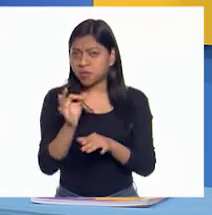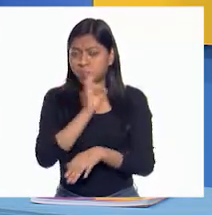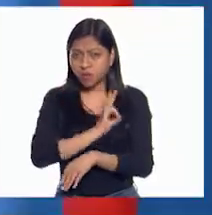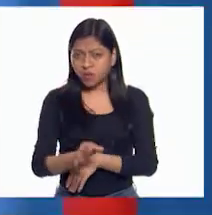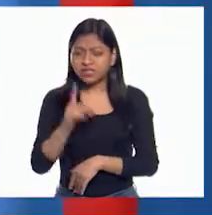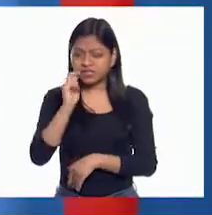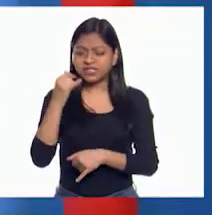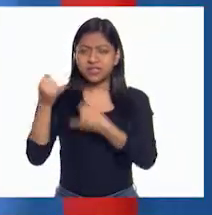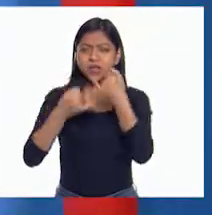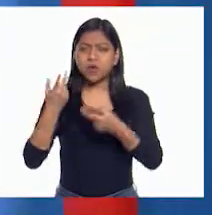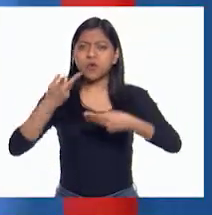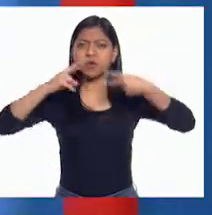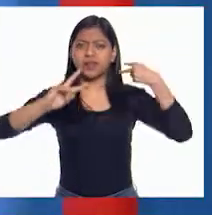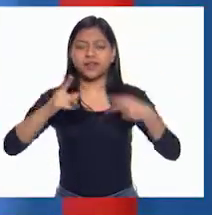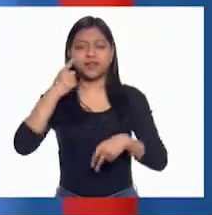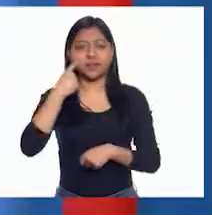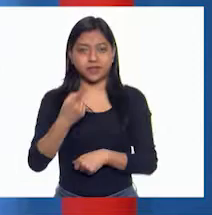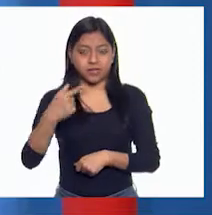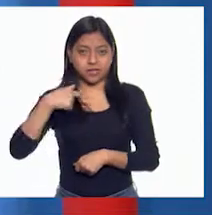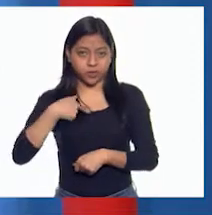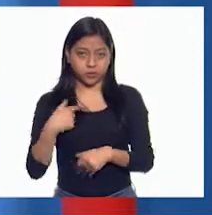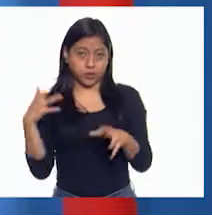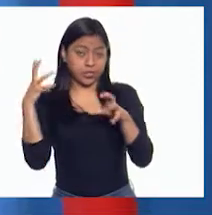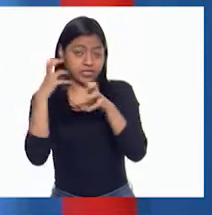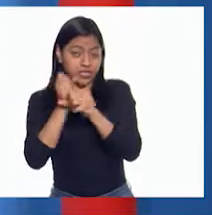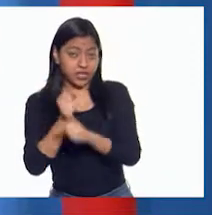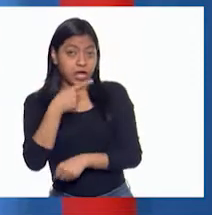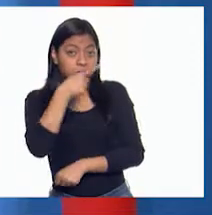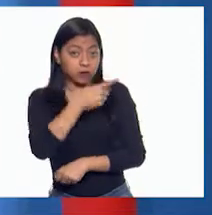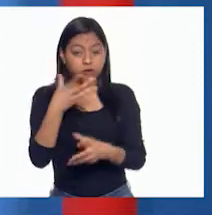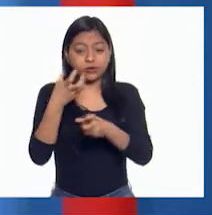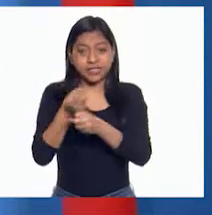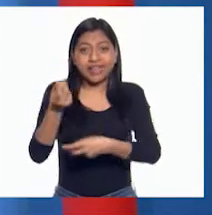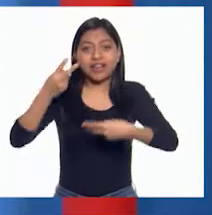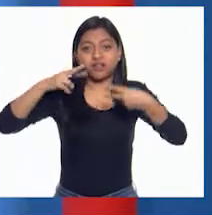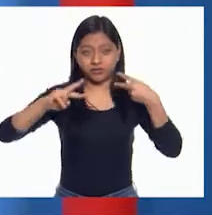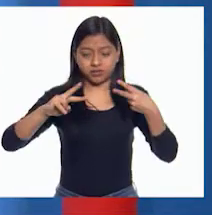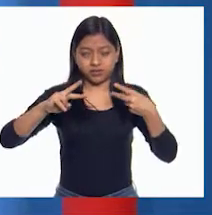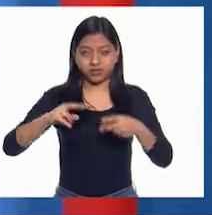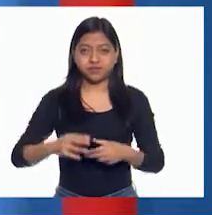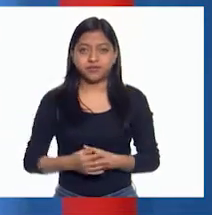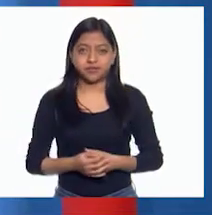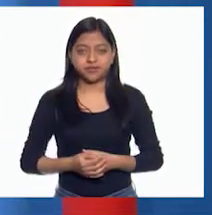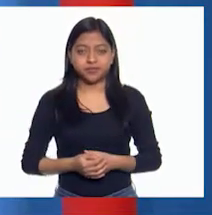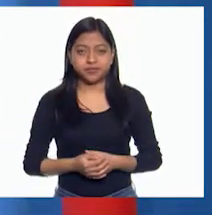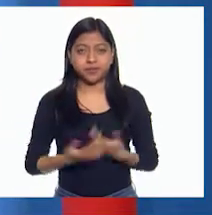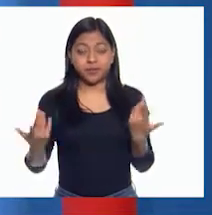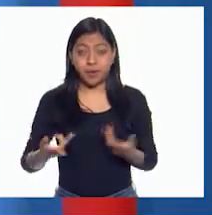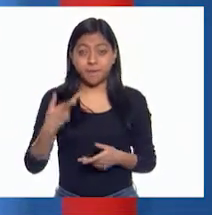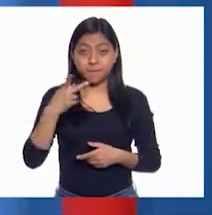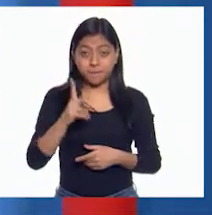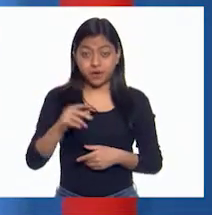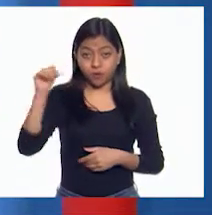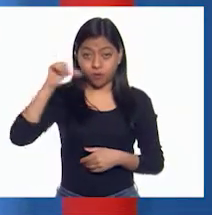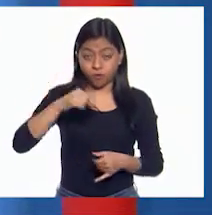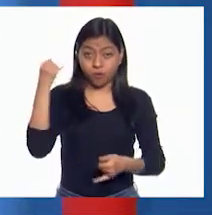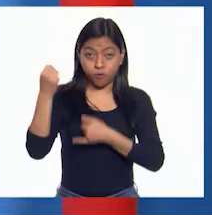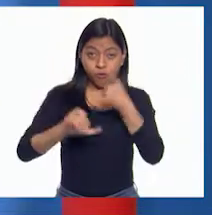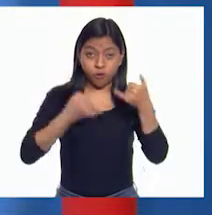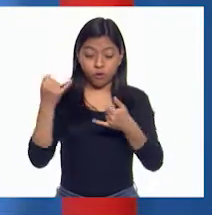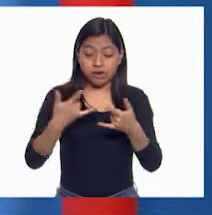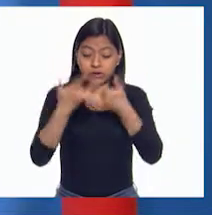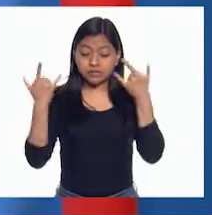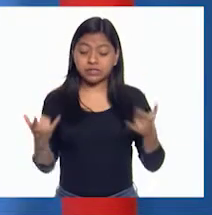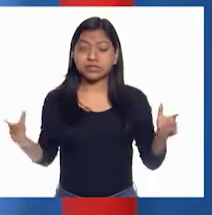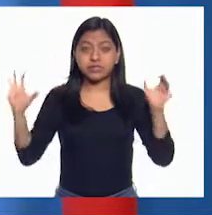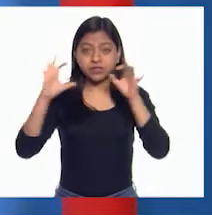consiste? Consiste en que yo digo una palabra y tú me dices el opuesto de esa palabra. Pero esta vez, como estamos hablando de